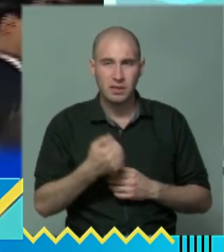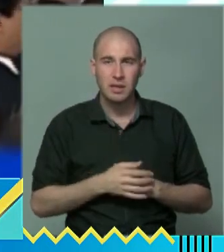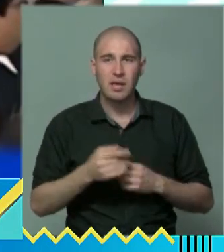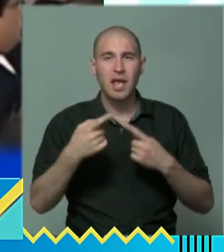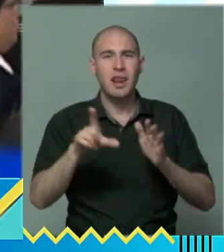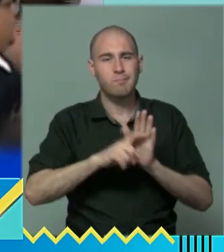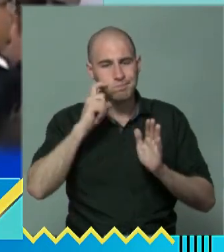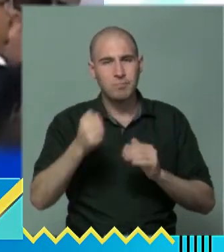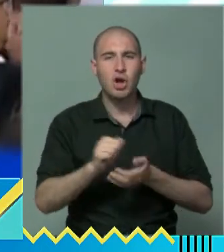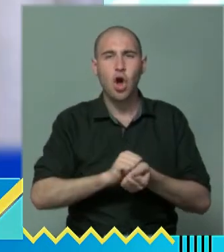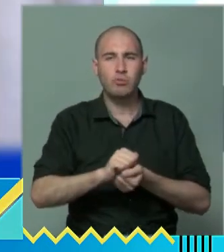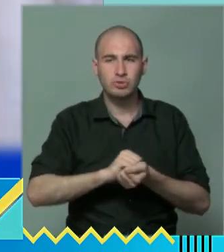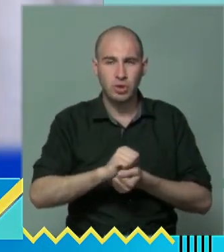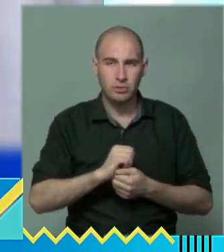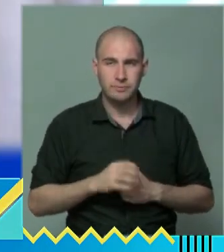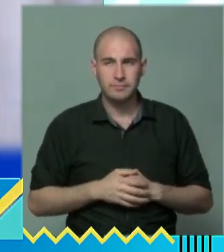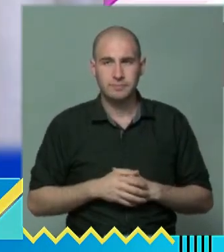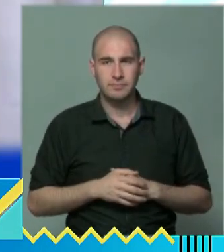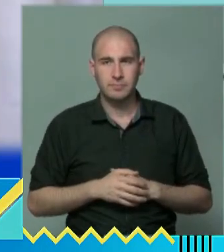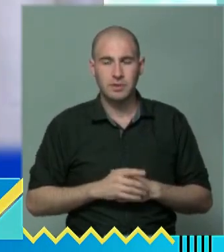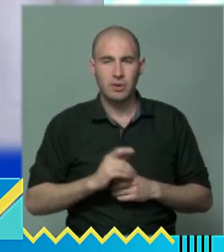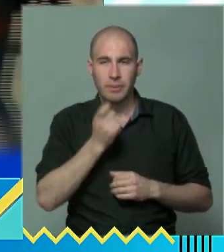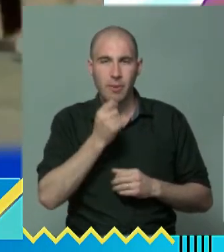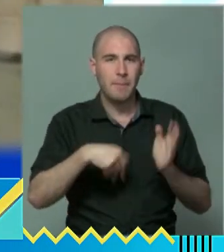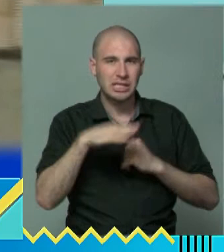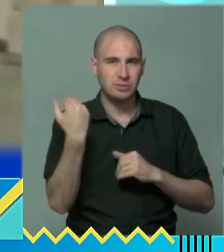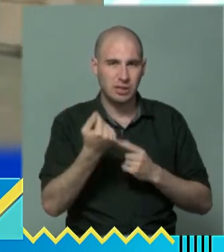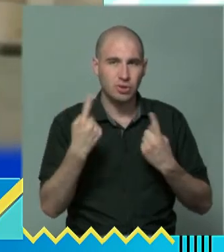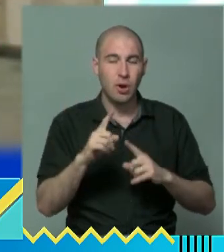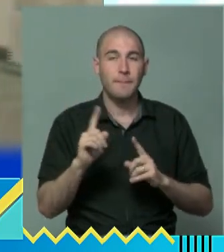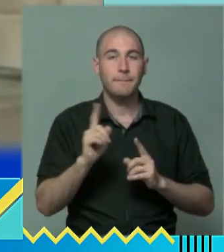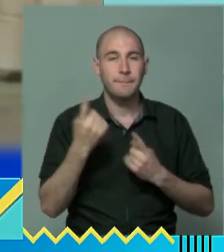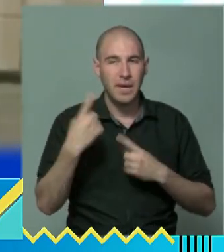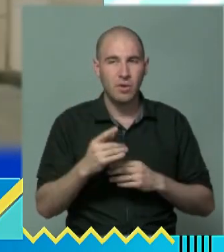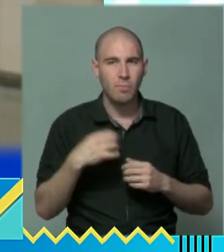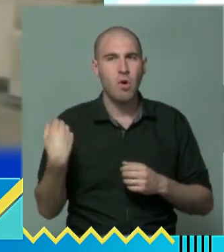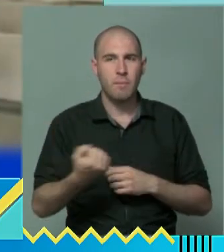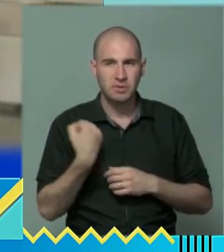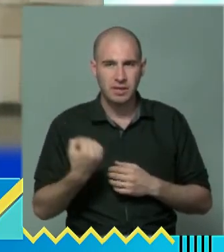estos delitos de corrupción, que son, no digo más importantes, pero tienen una importancia